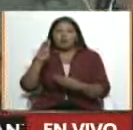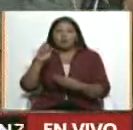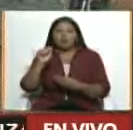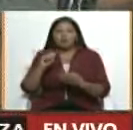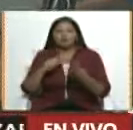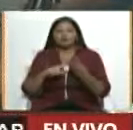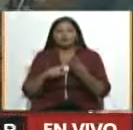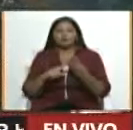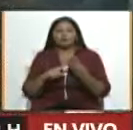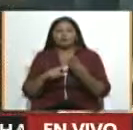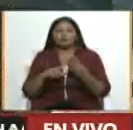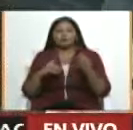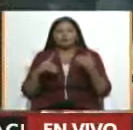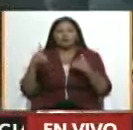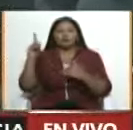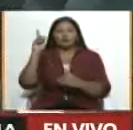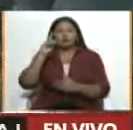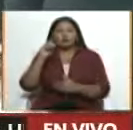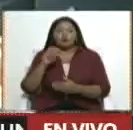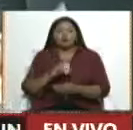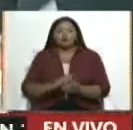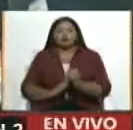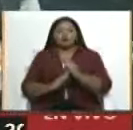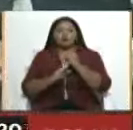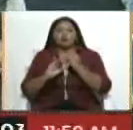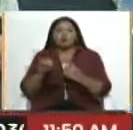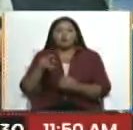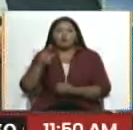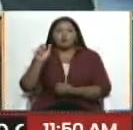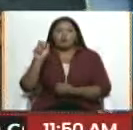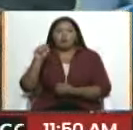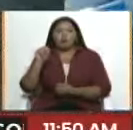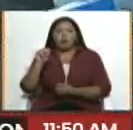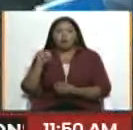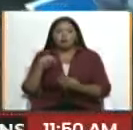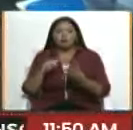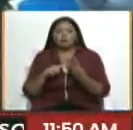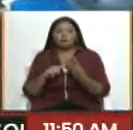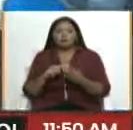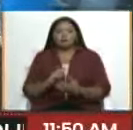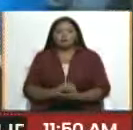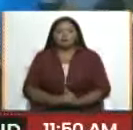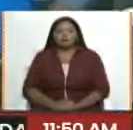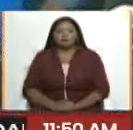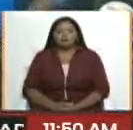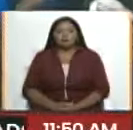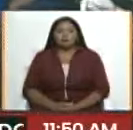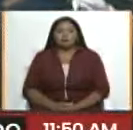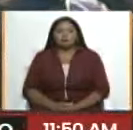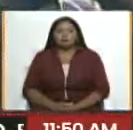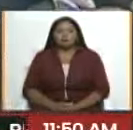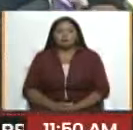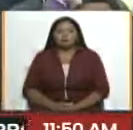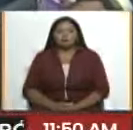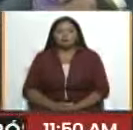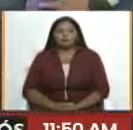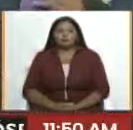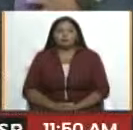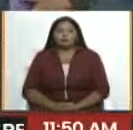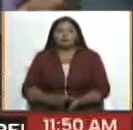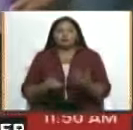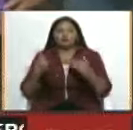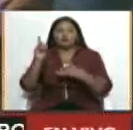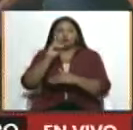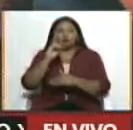el doctor rector Juan Carlos del Pino, también se encuentra el doctor